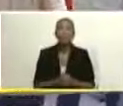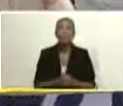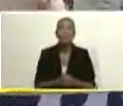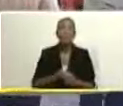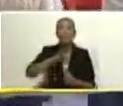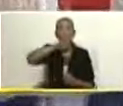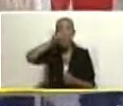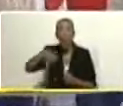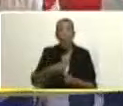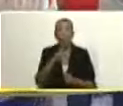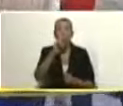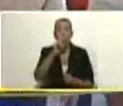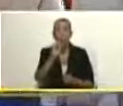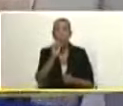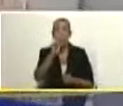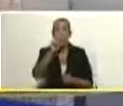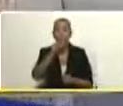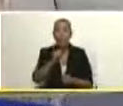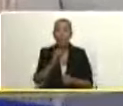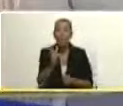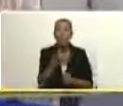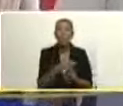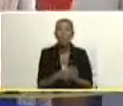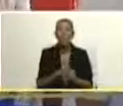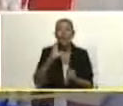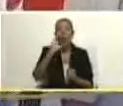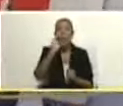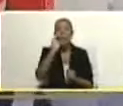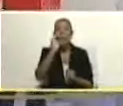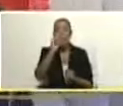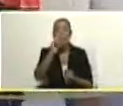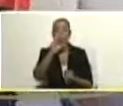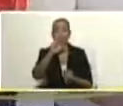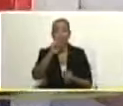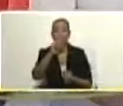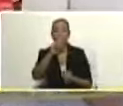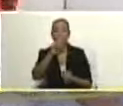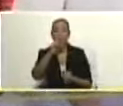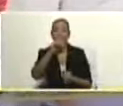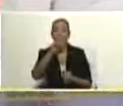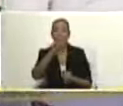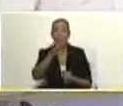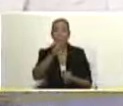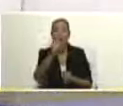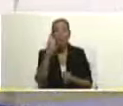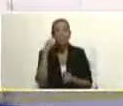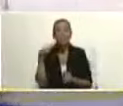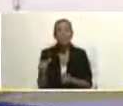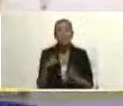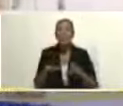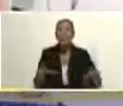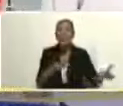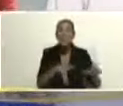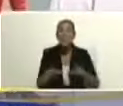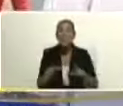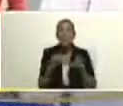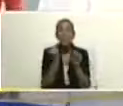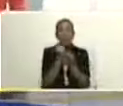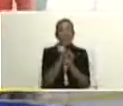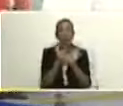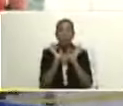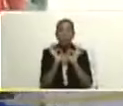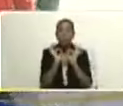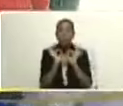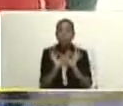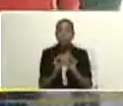Juan Antonio de Ocumare del Tuy. Y ya los bricomiles hicieron una tarea extraordinaria,